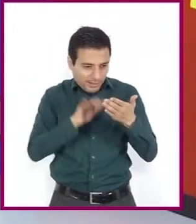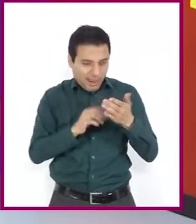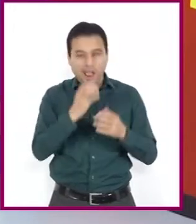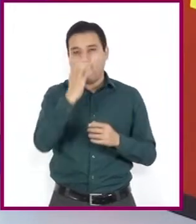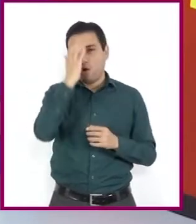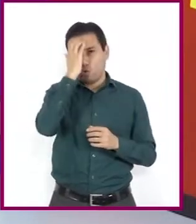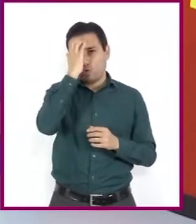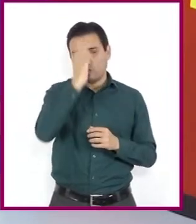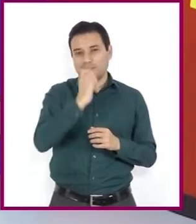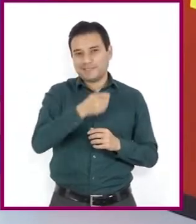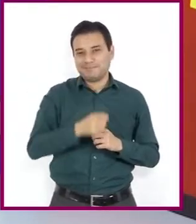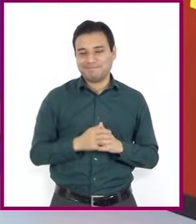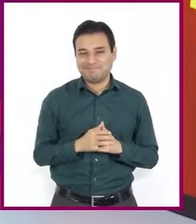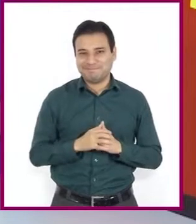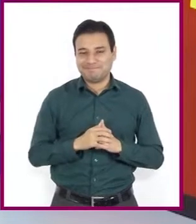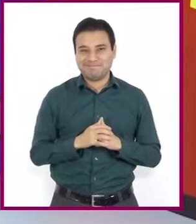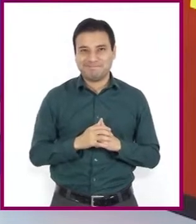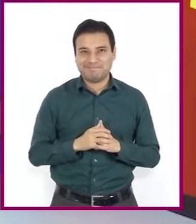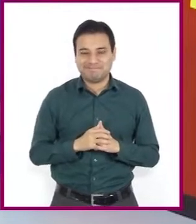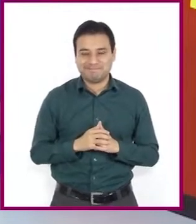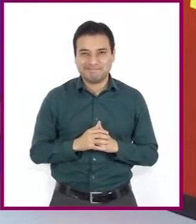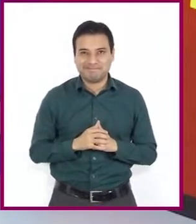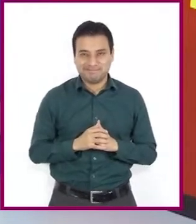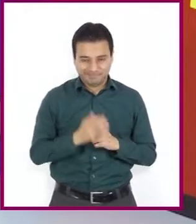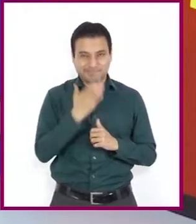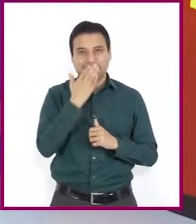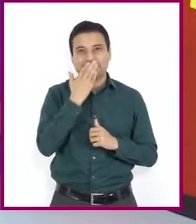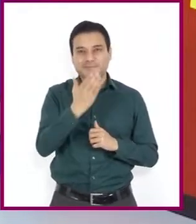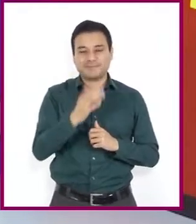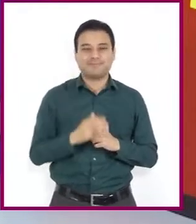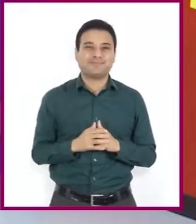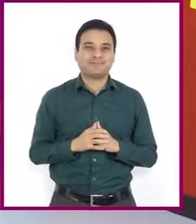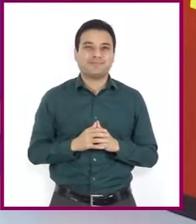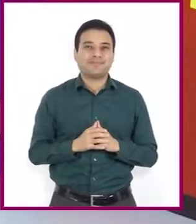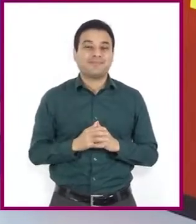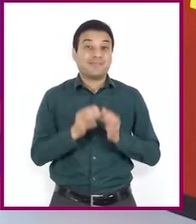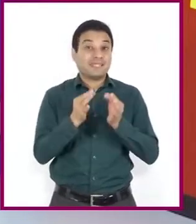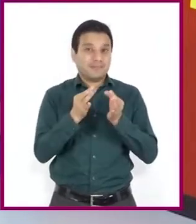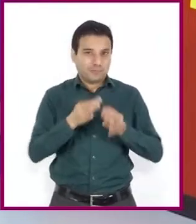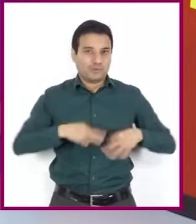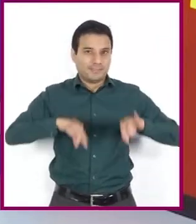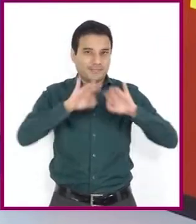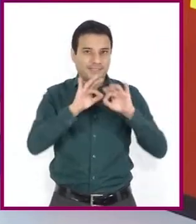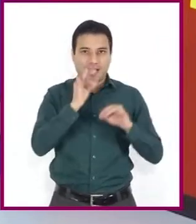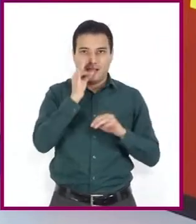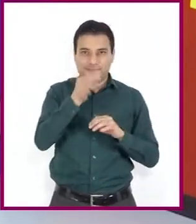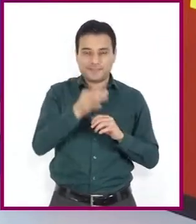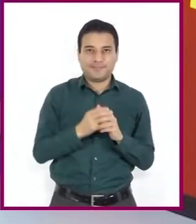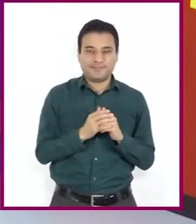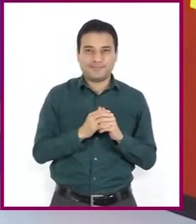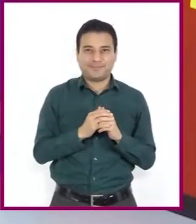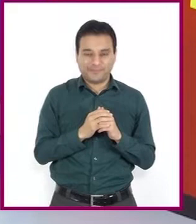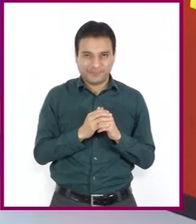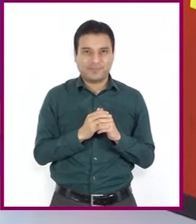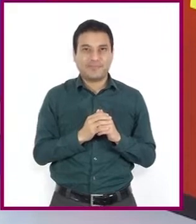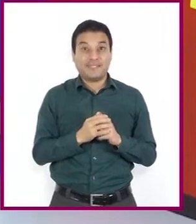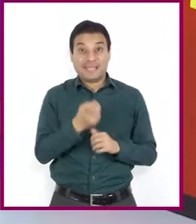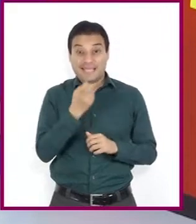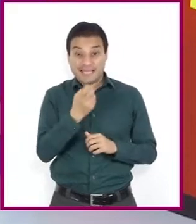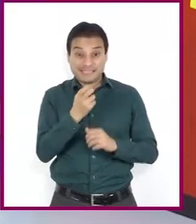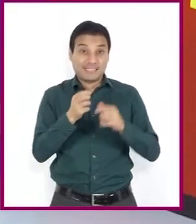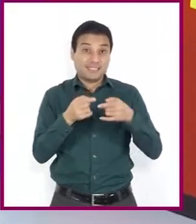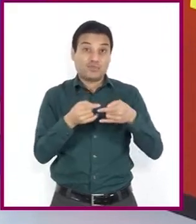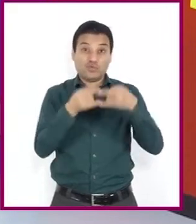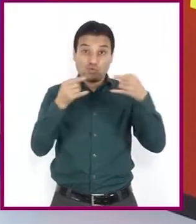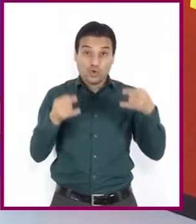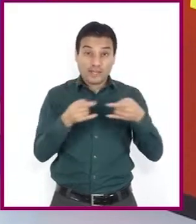algún cuento o novela. Bien, ahora es importante también recordar que la secuencia de estas